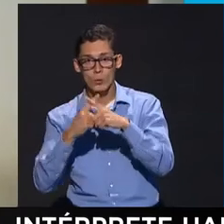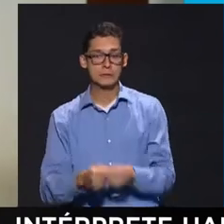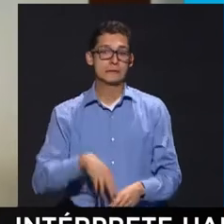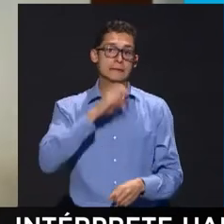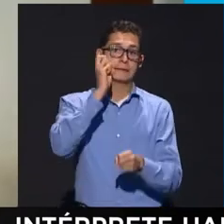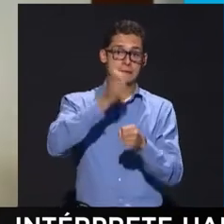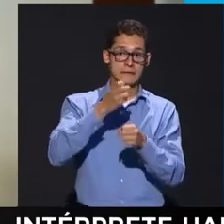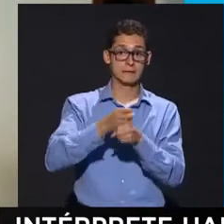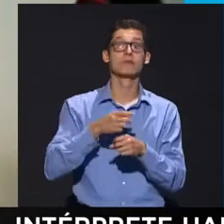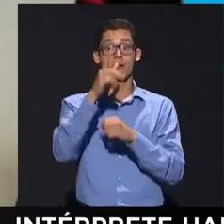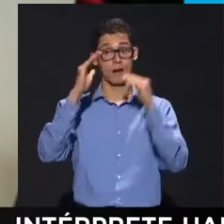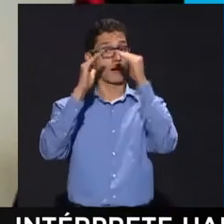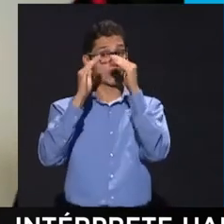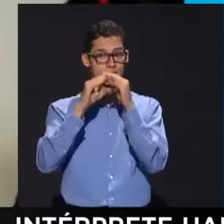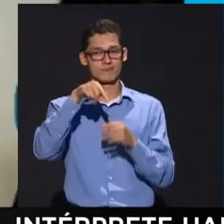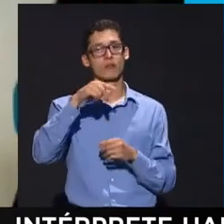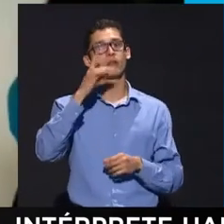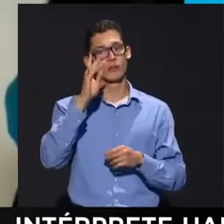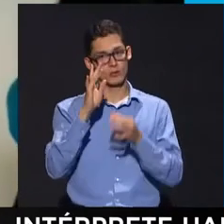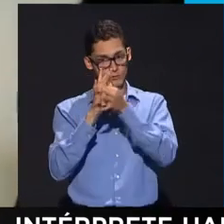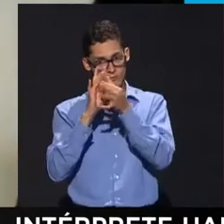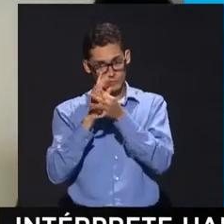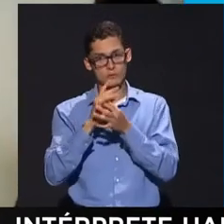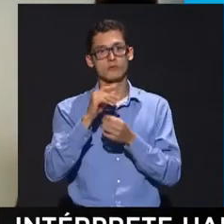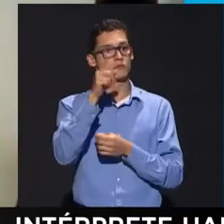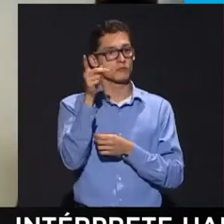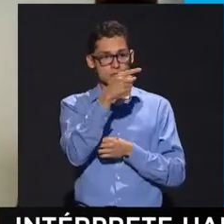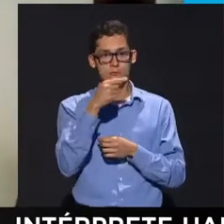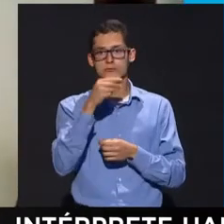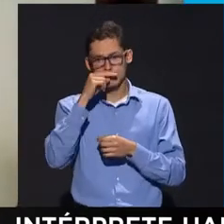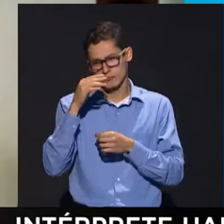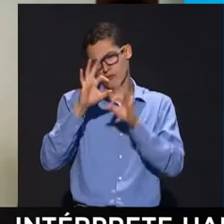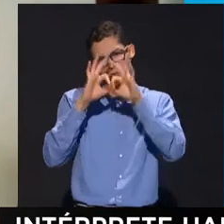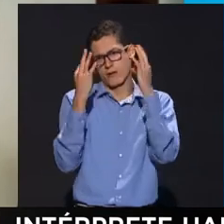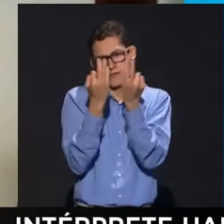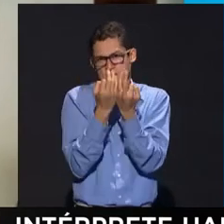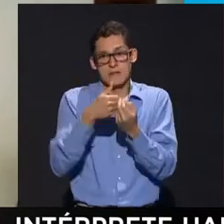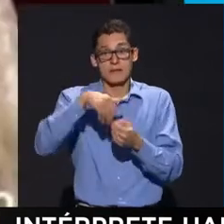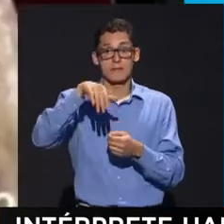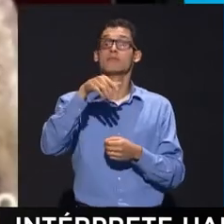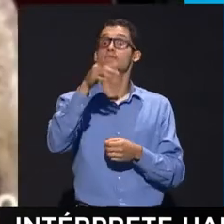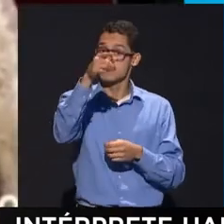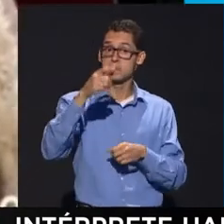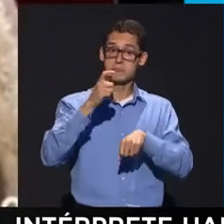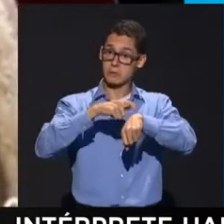esposo, mi hijo y 4 niños. Entonces hemos tenido tiempo para hacer, por ejemplo, recetas.